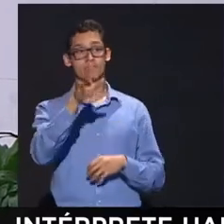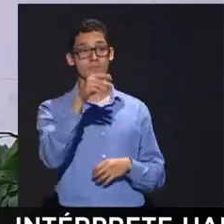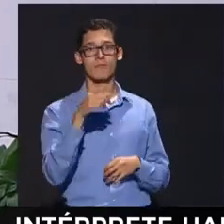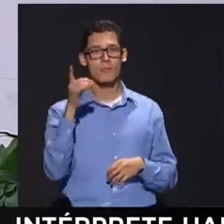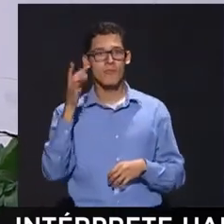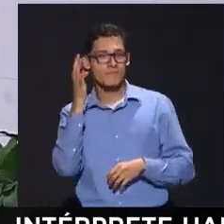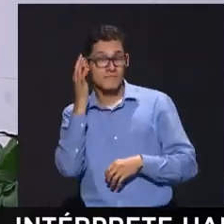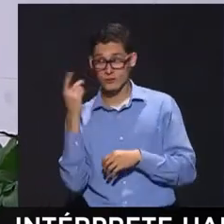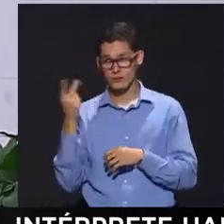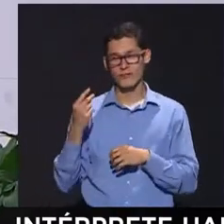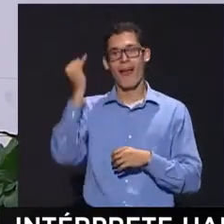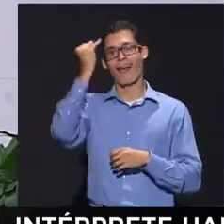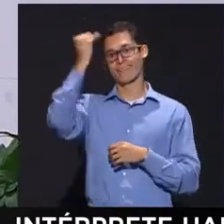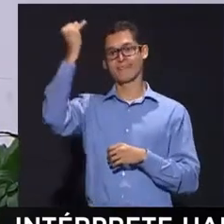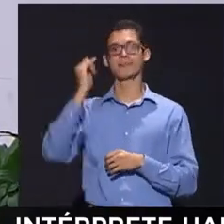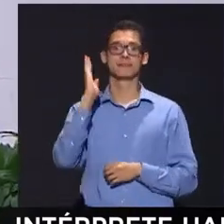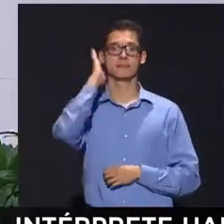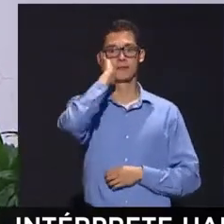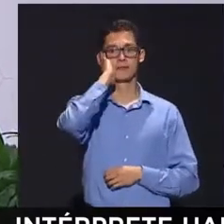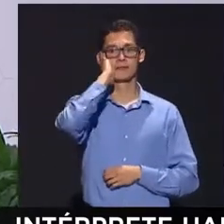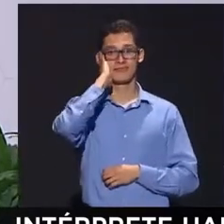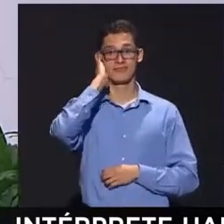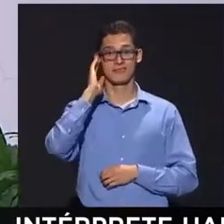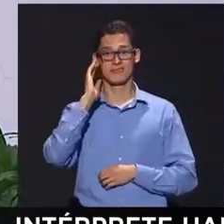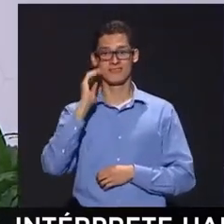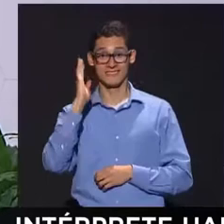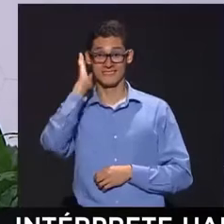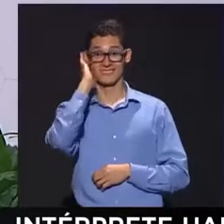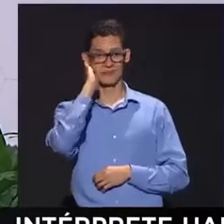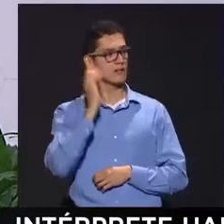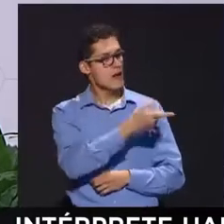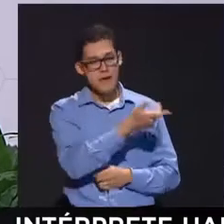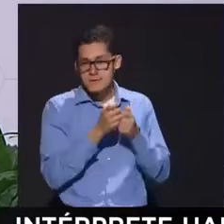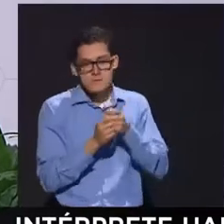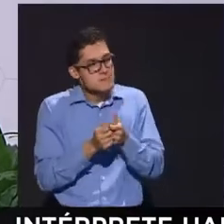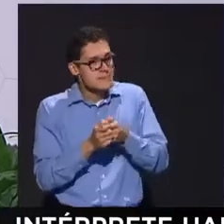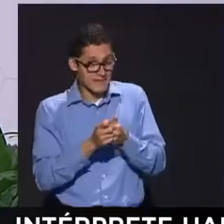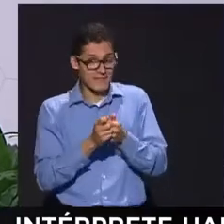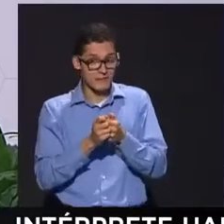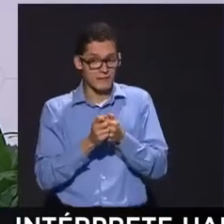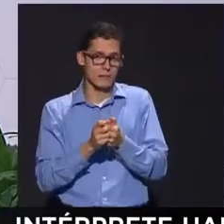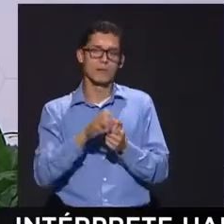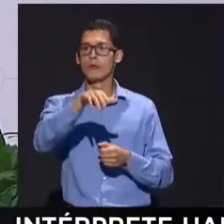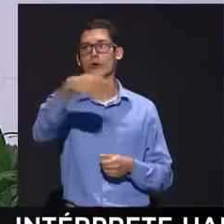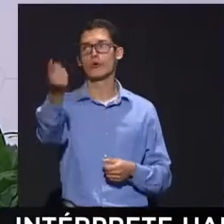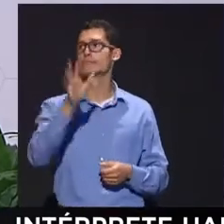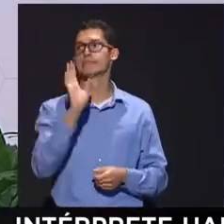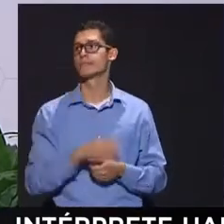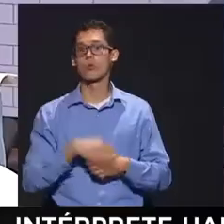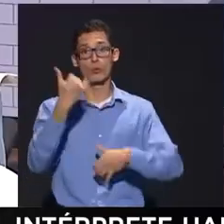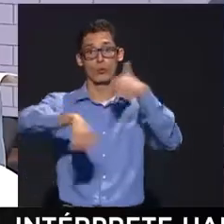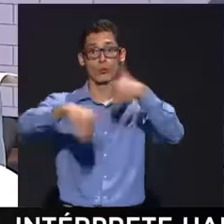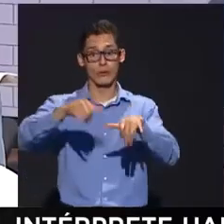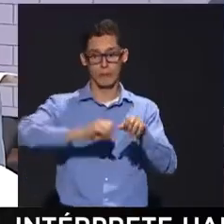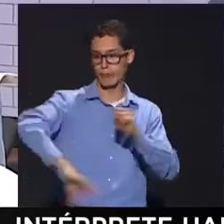muy común hoy, pero pasa desde todo, desde por qué no tendiste la cama, por qué dejaste los juguetes tirados en las salas y deben de estar en el lugar de